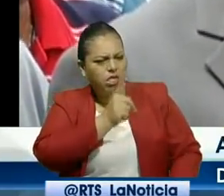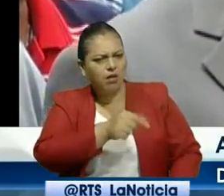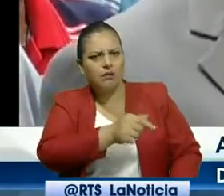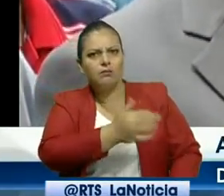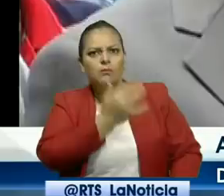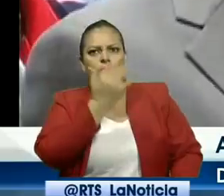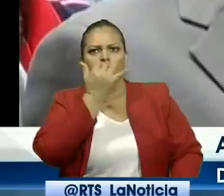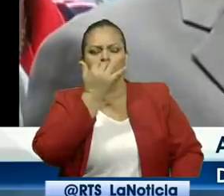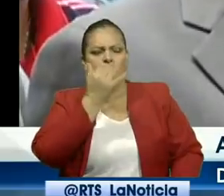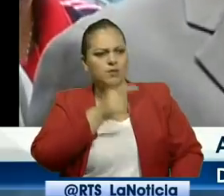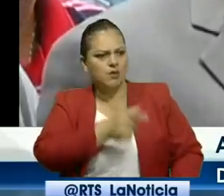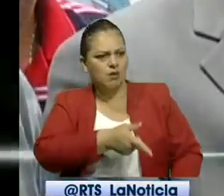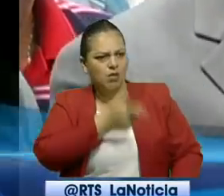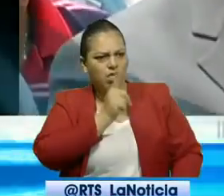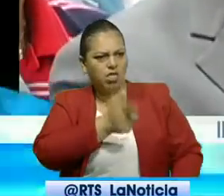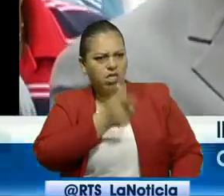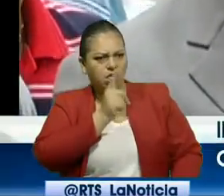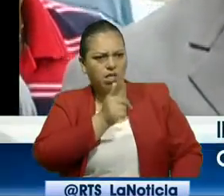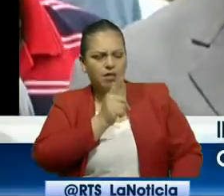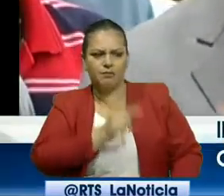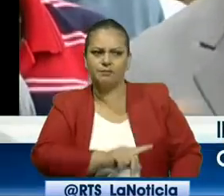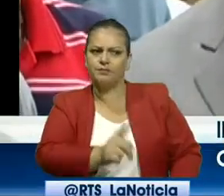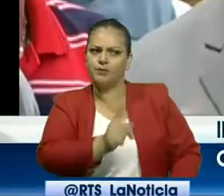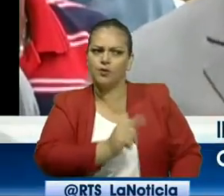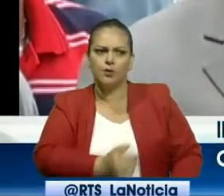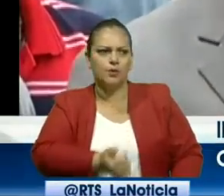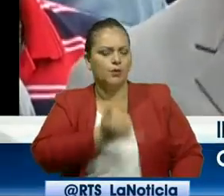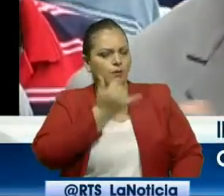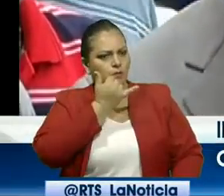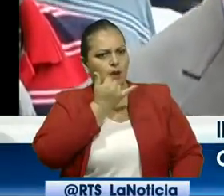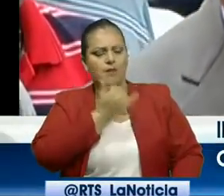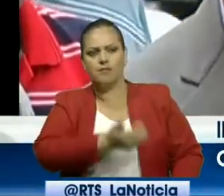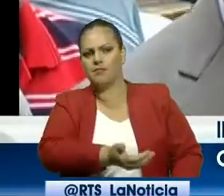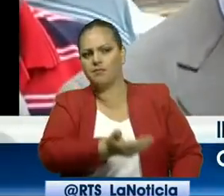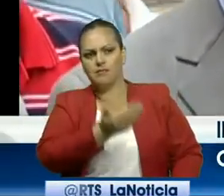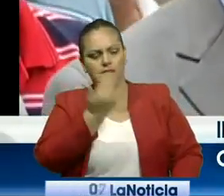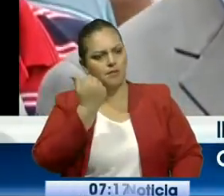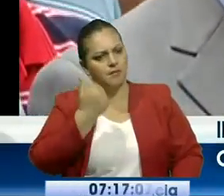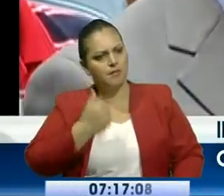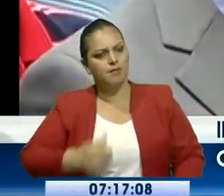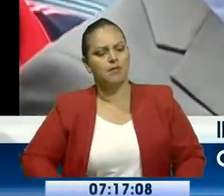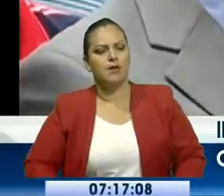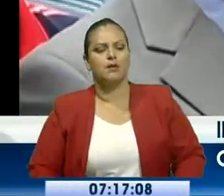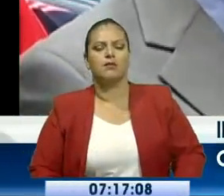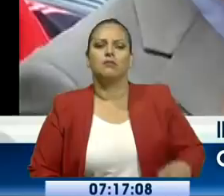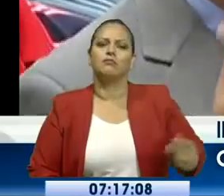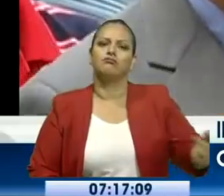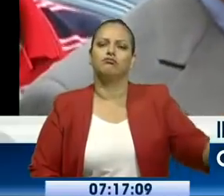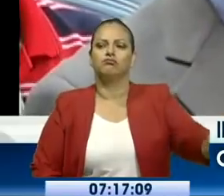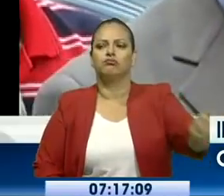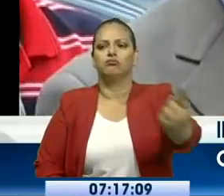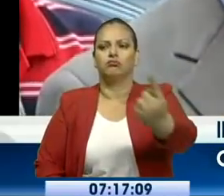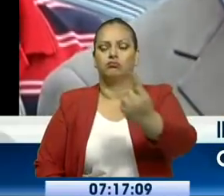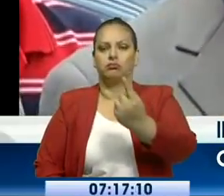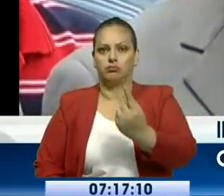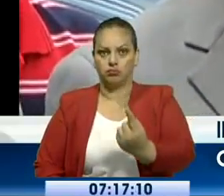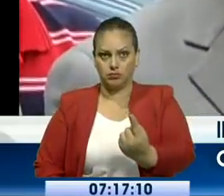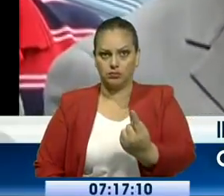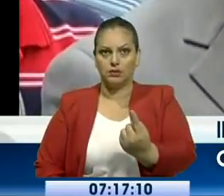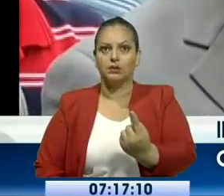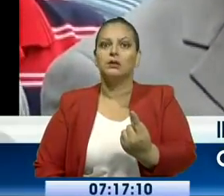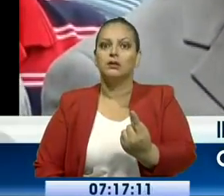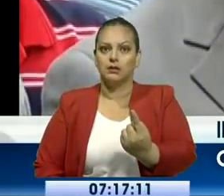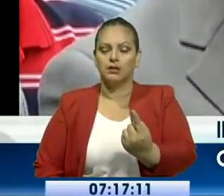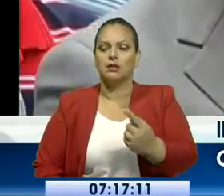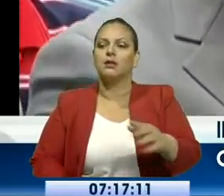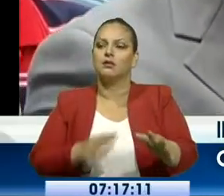estado, con aliento, alcohol, lo detiene, se baja, lo embargan en la patrulla y una vez estando en la patrulla, aparentemente este